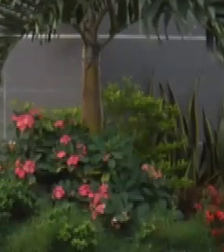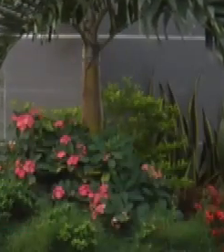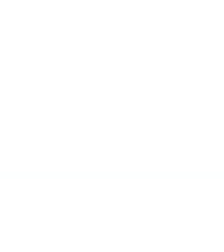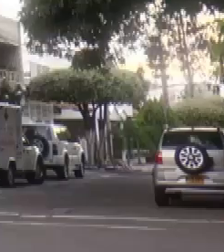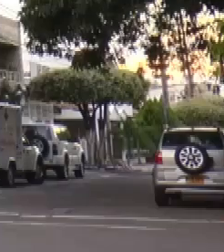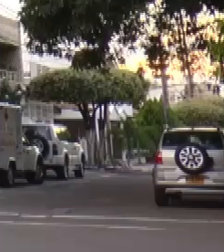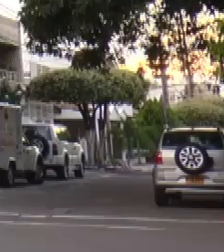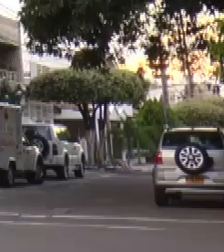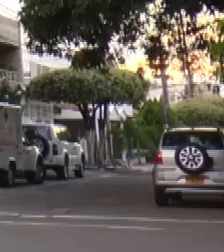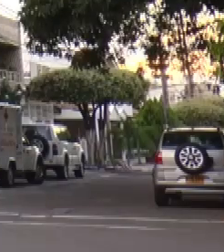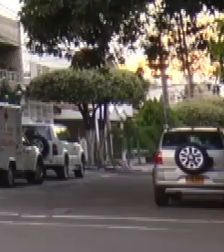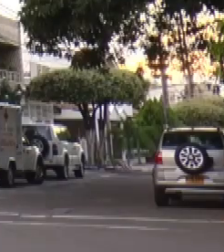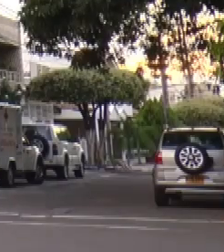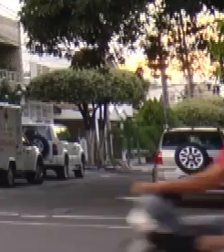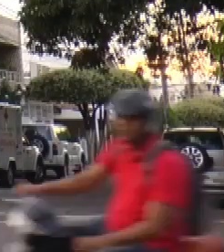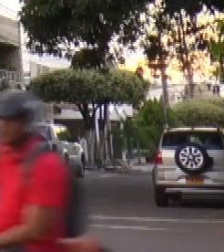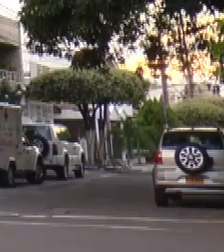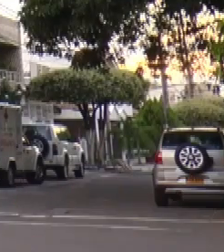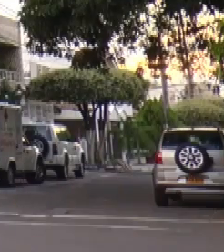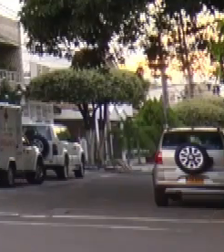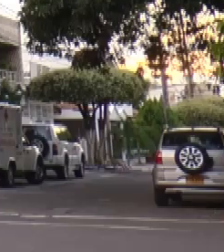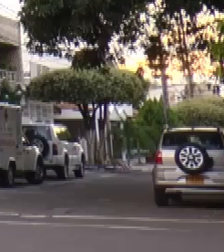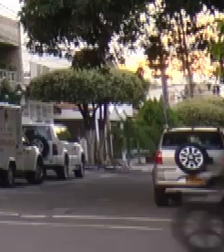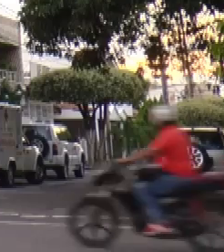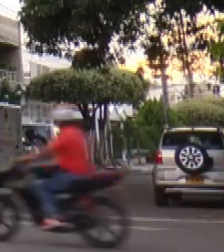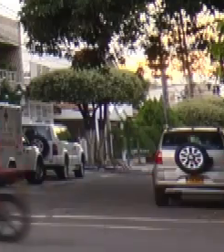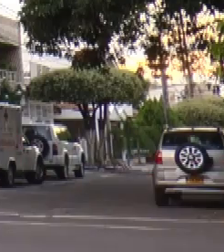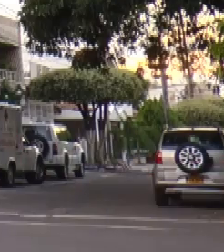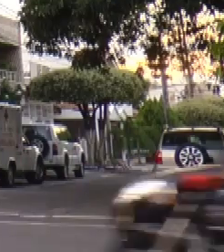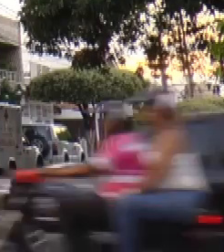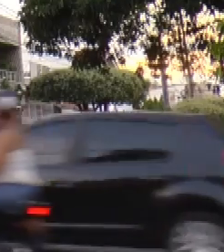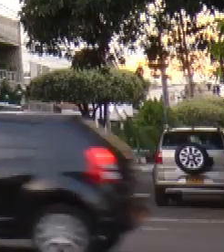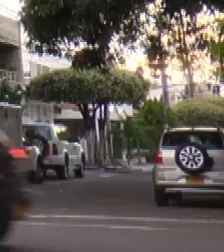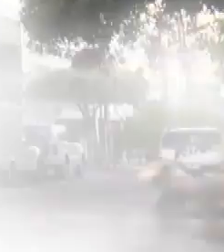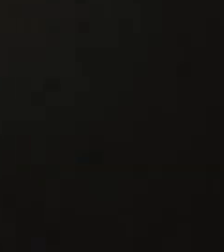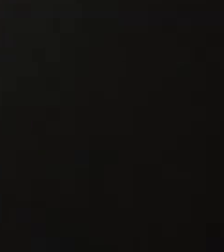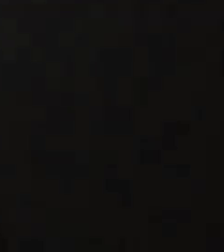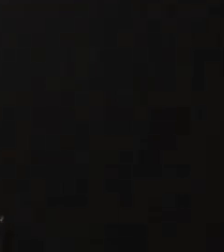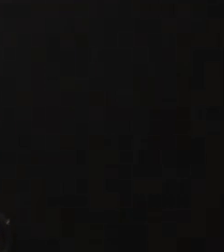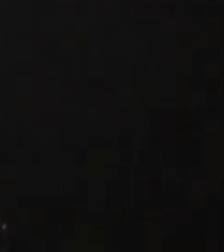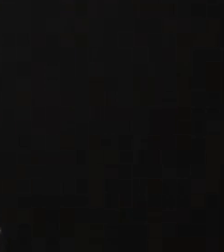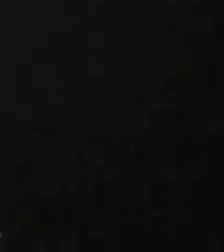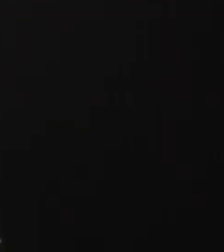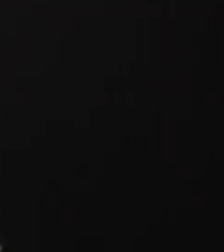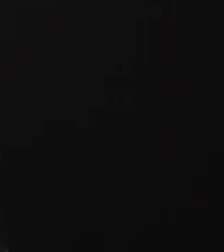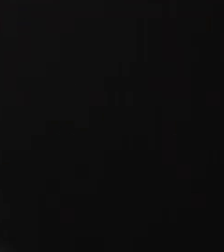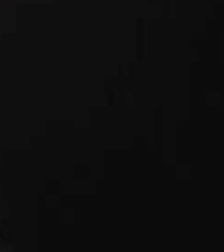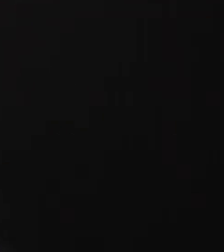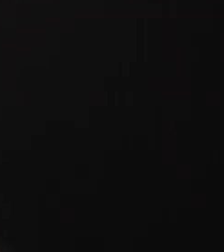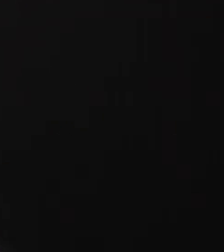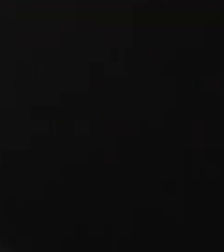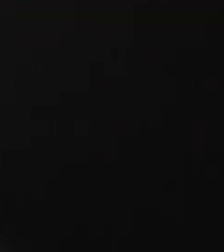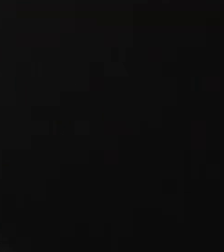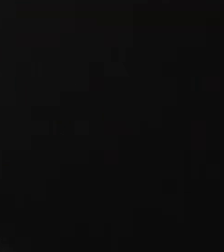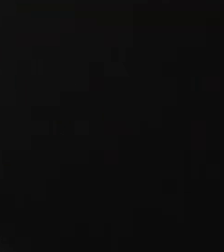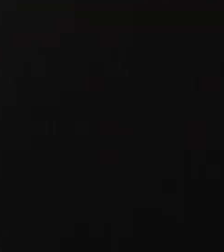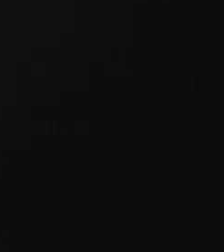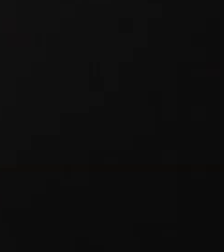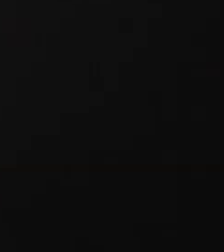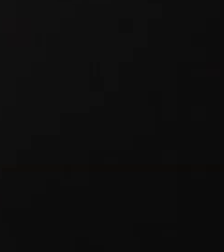piso. Vamos a entrar a nuestro consultorio 506. Aquí queda eco perinatal,